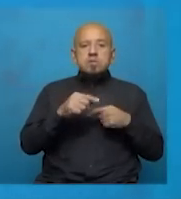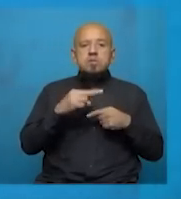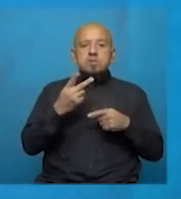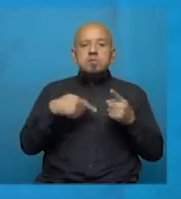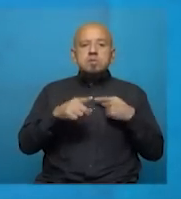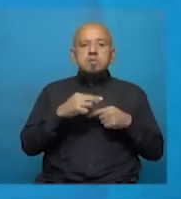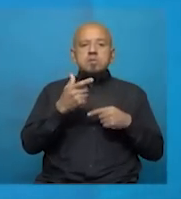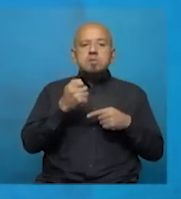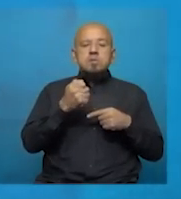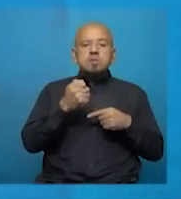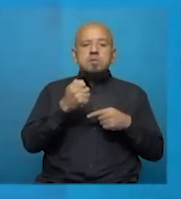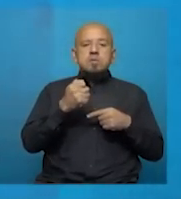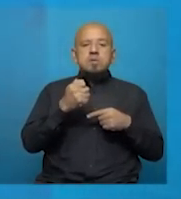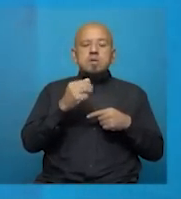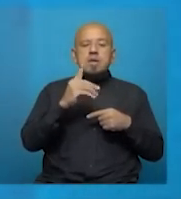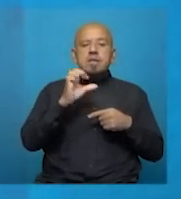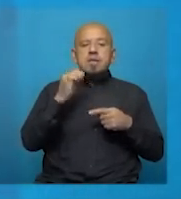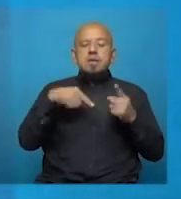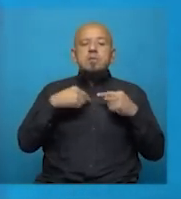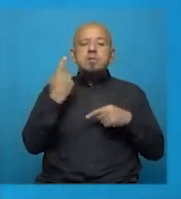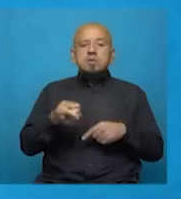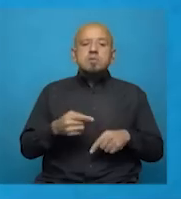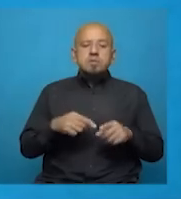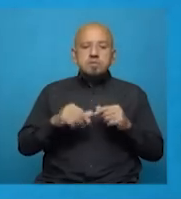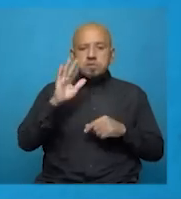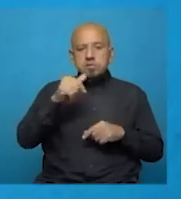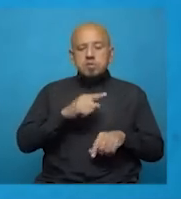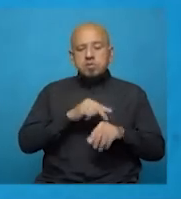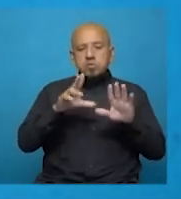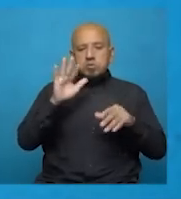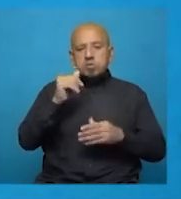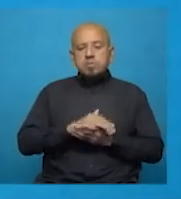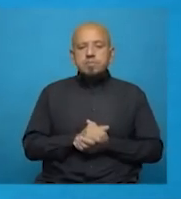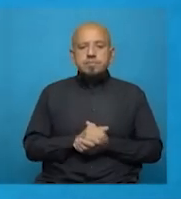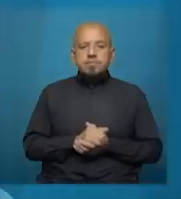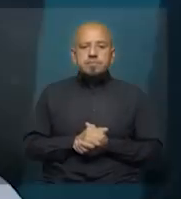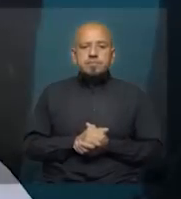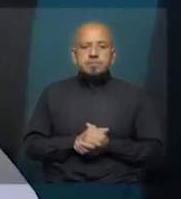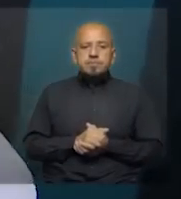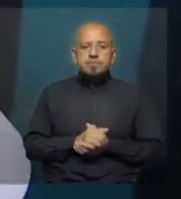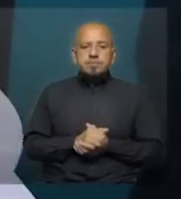temporada de La Aldea junto a Diego González y el resto del equipo. Volvemos mañana en vivo después de las 20 horas. Que pasen bien, chao.